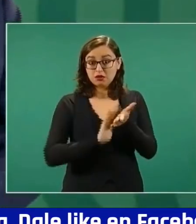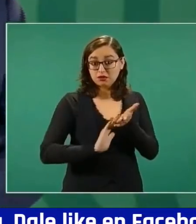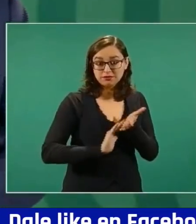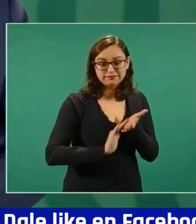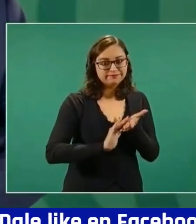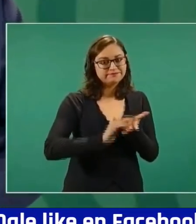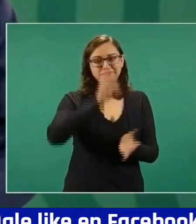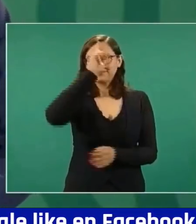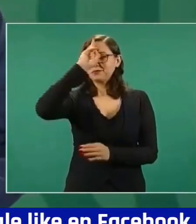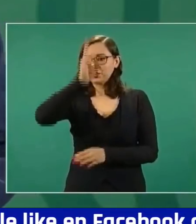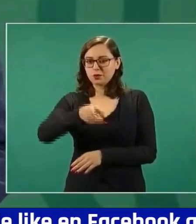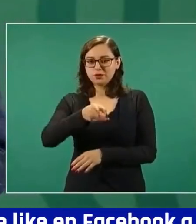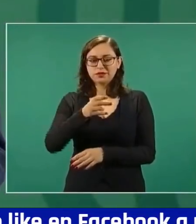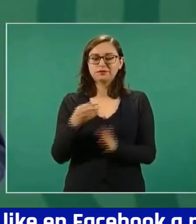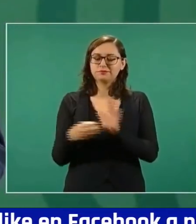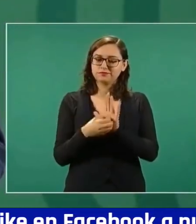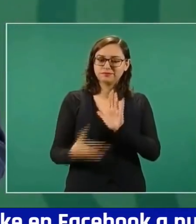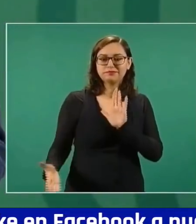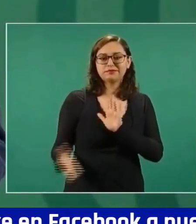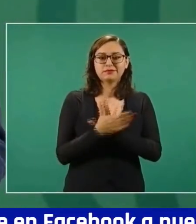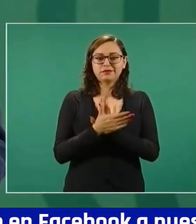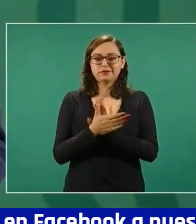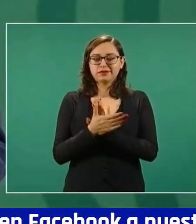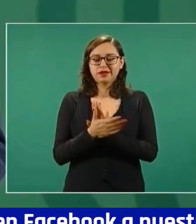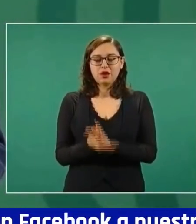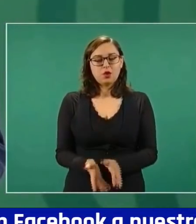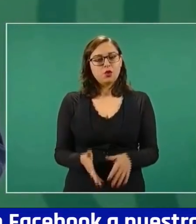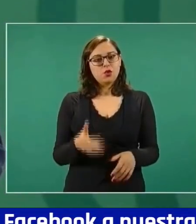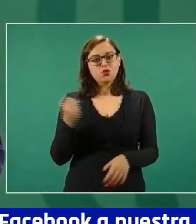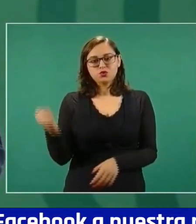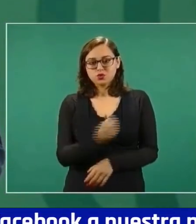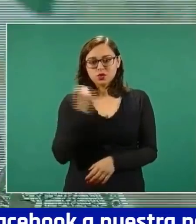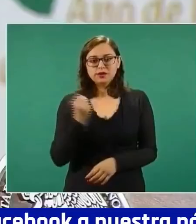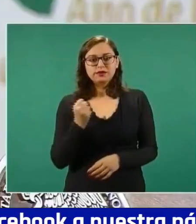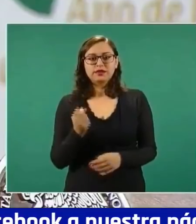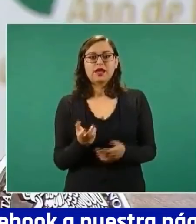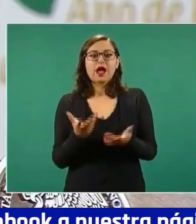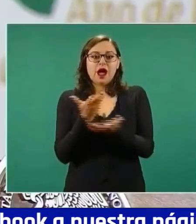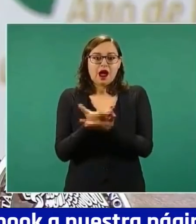nos ha permitido, pues, contar con ingresos